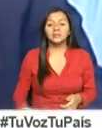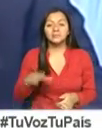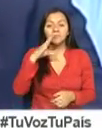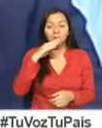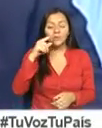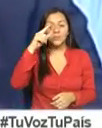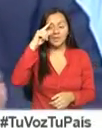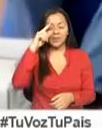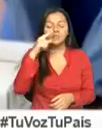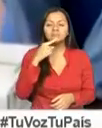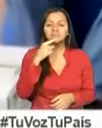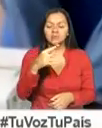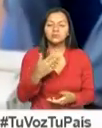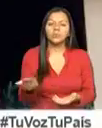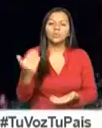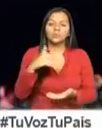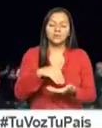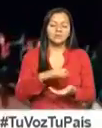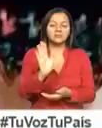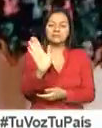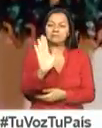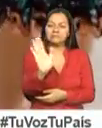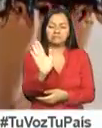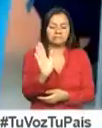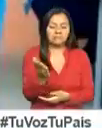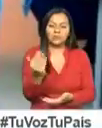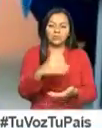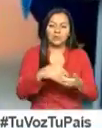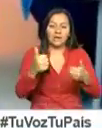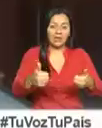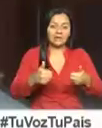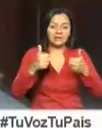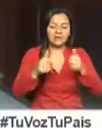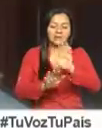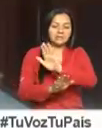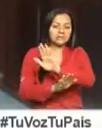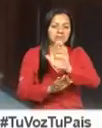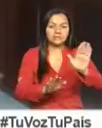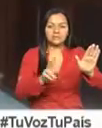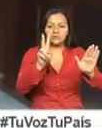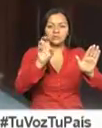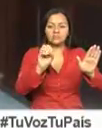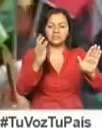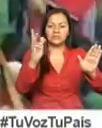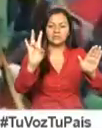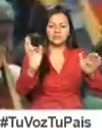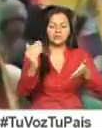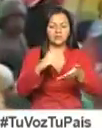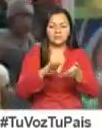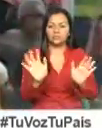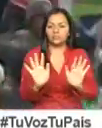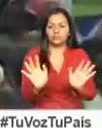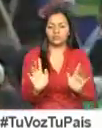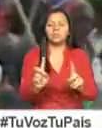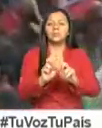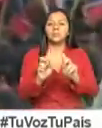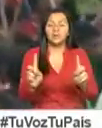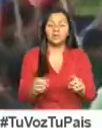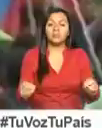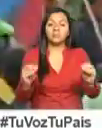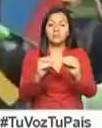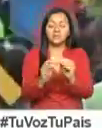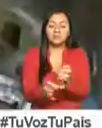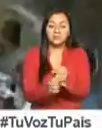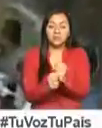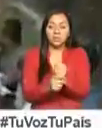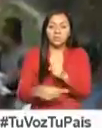Rafael Correa, reiteró que no participará en las candidaturas para los comicios de 2017, pero aseguró que el Movimiento